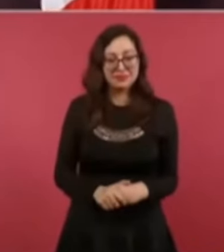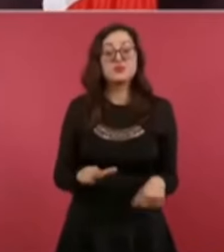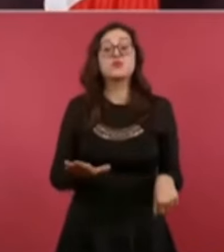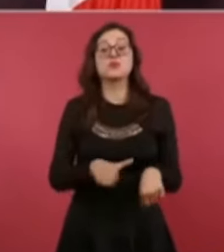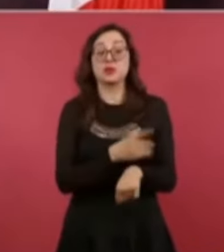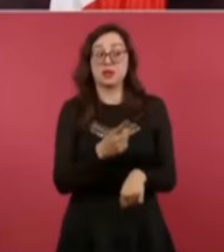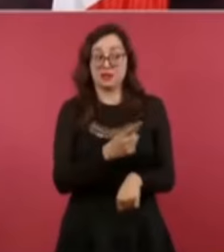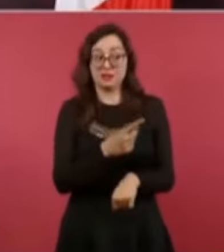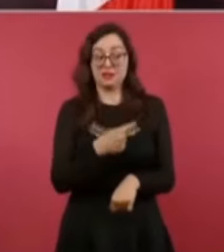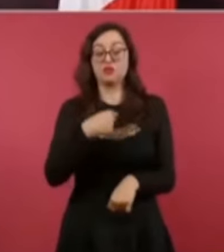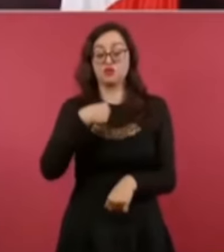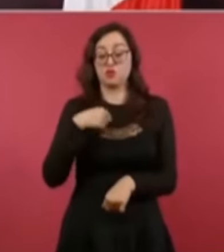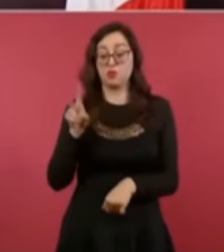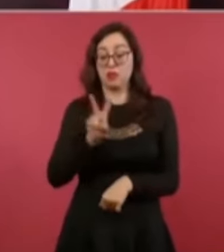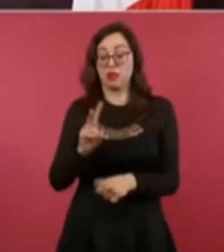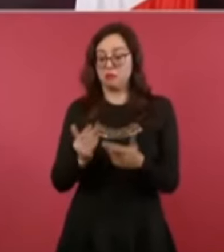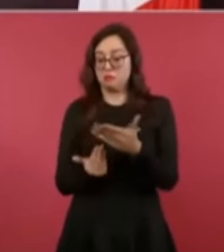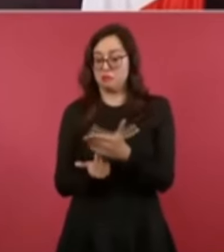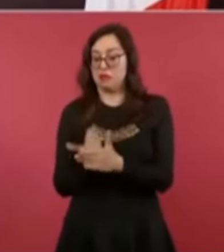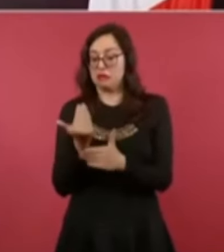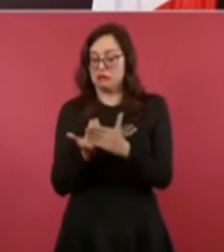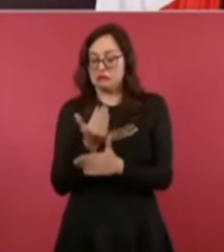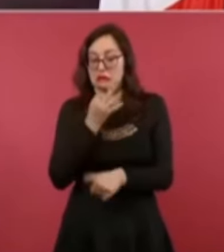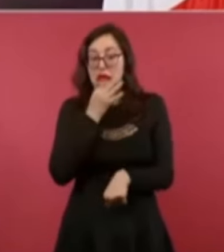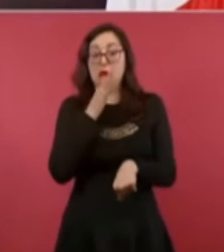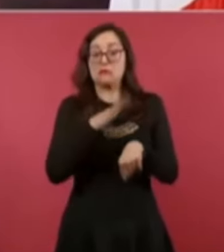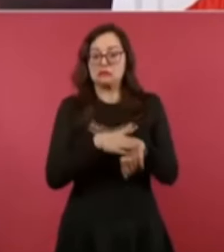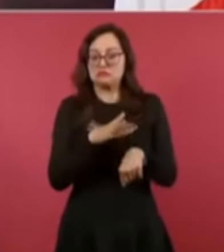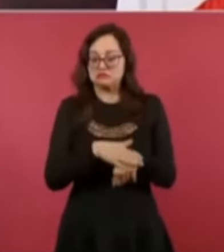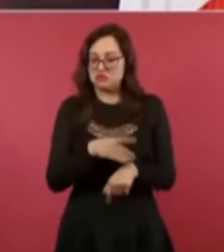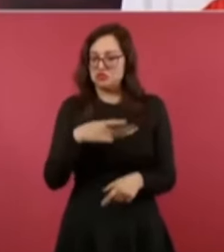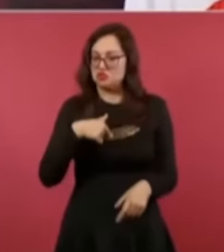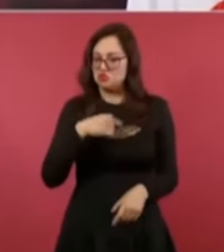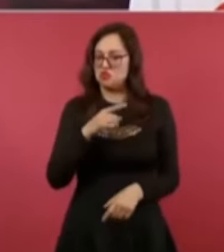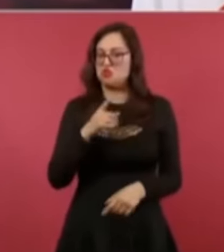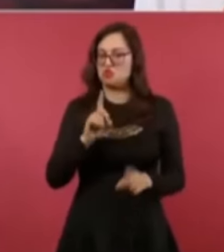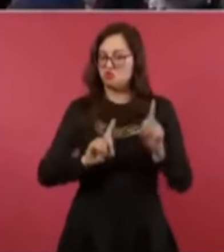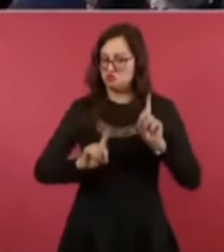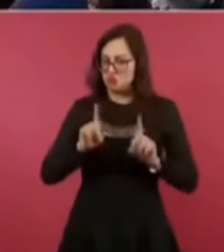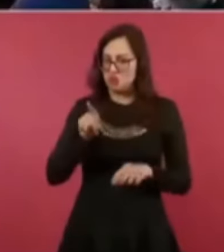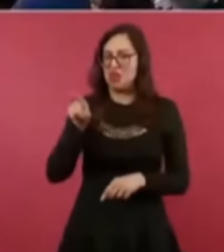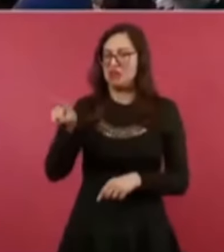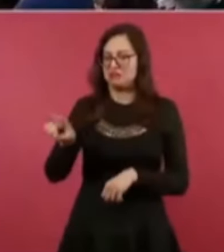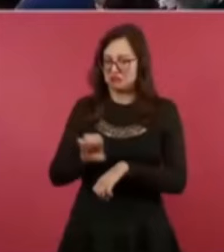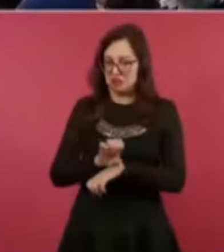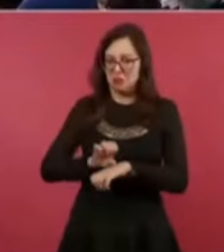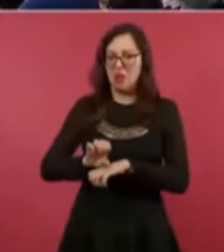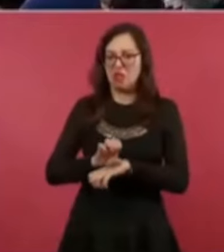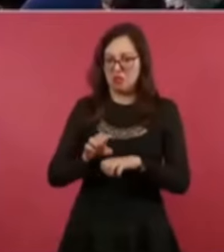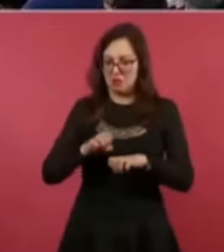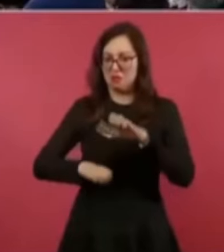advertí, dije, vamos a informar